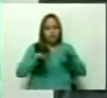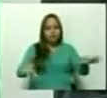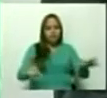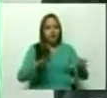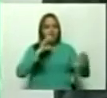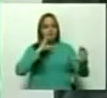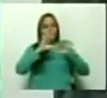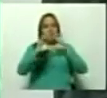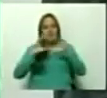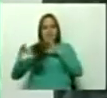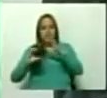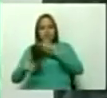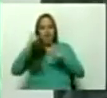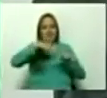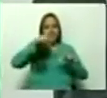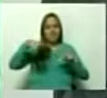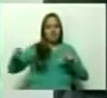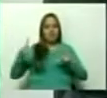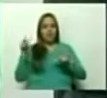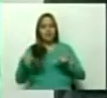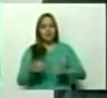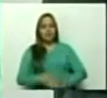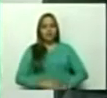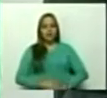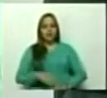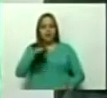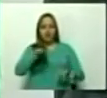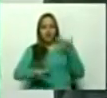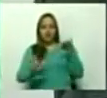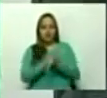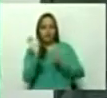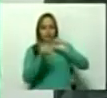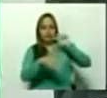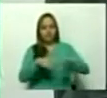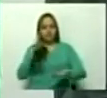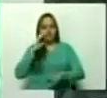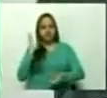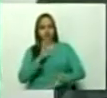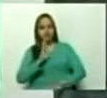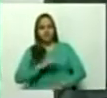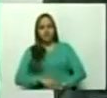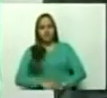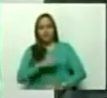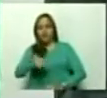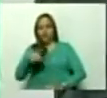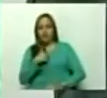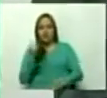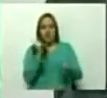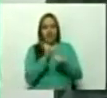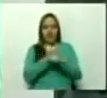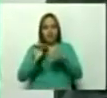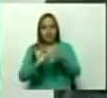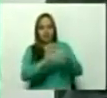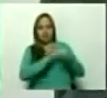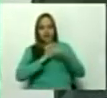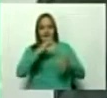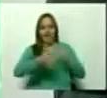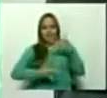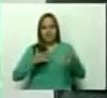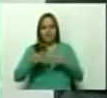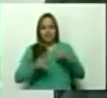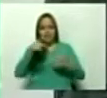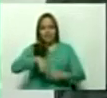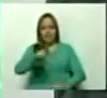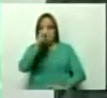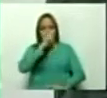por supuesto el manejo y disposición final de residuos y desechos sólidos. Nosotros hemos venido trabajando mancomunadamente en esa agenda para